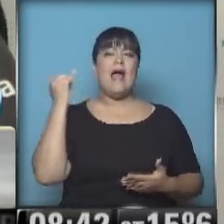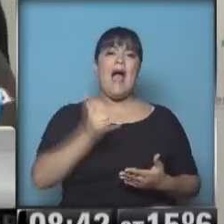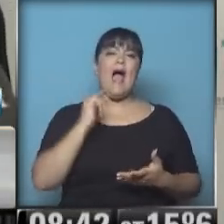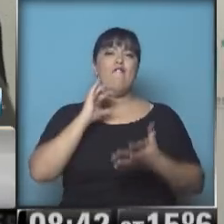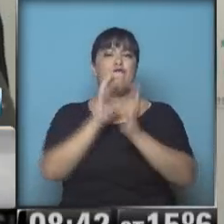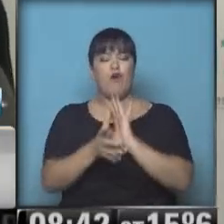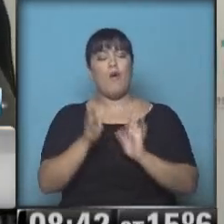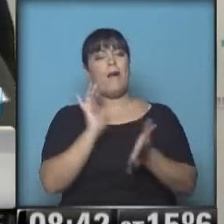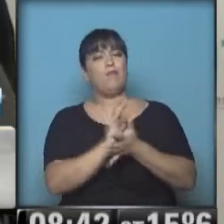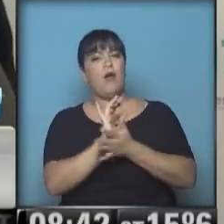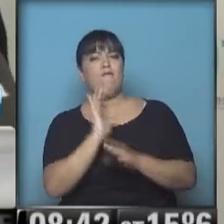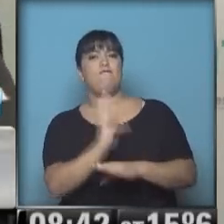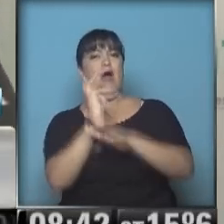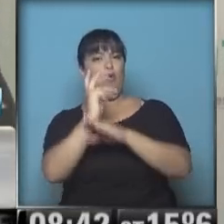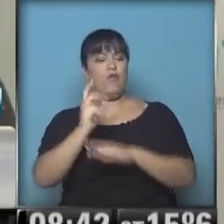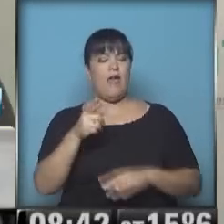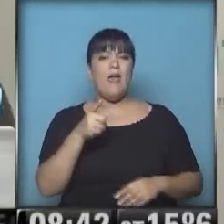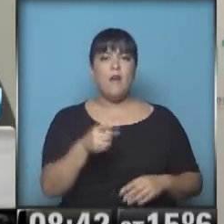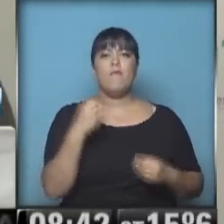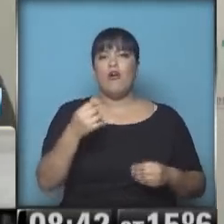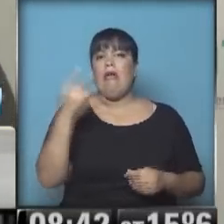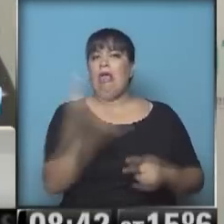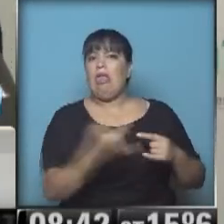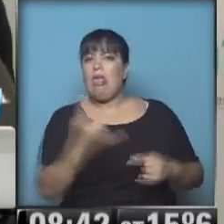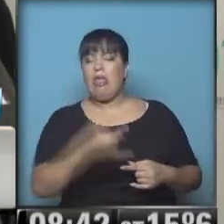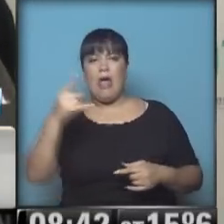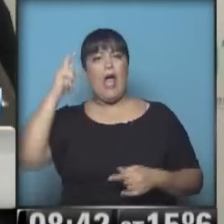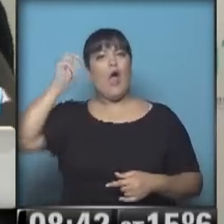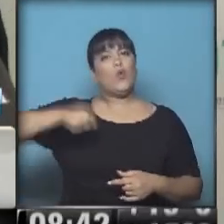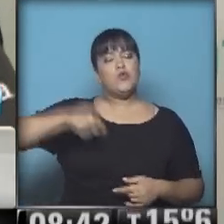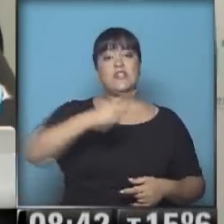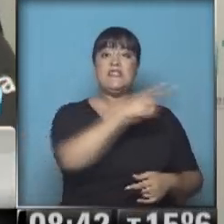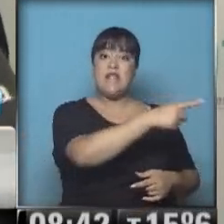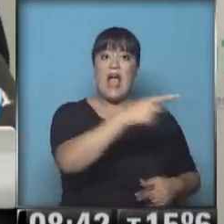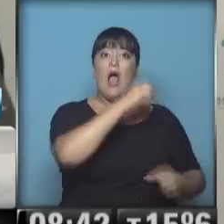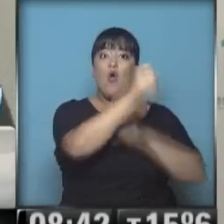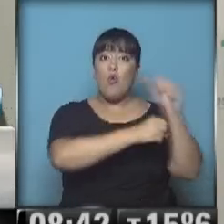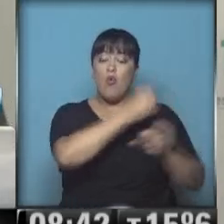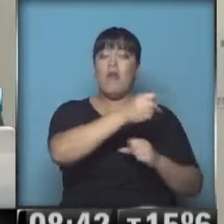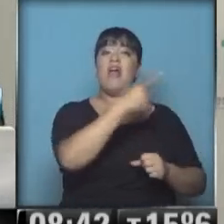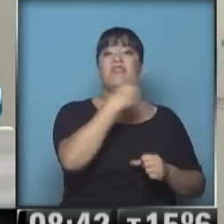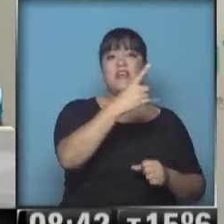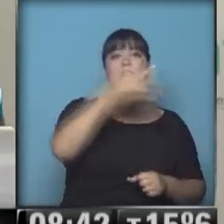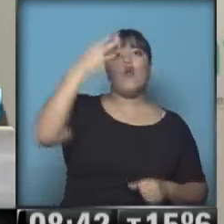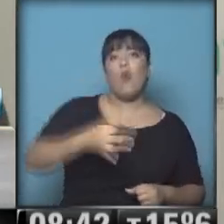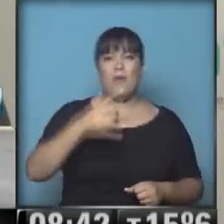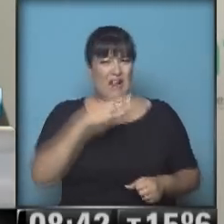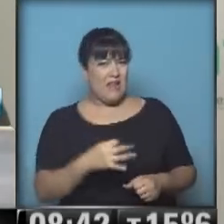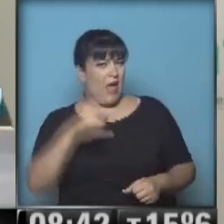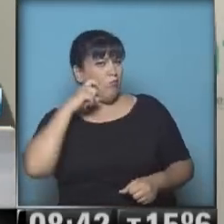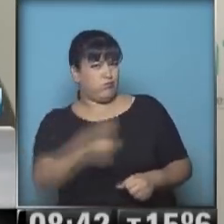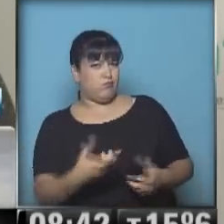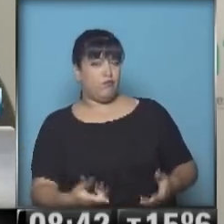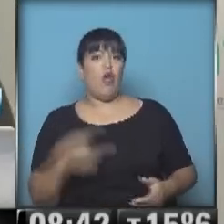de fraude procesal porque te está engañando a la justicia porque van y le dicen que cumplen lo que no cumplen y nos hemos presentado Como